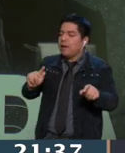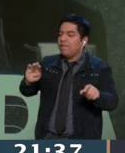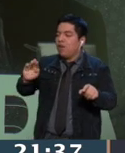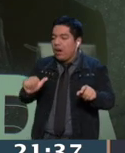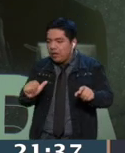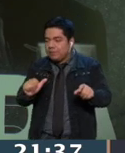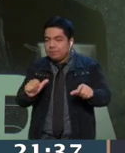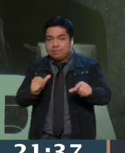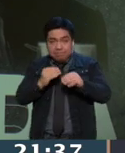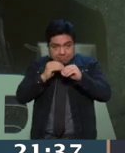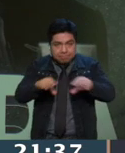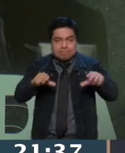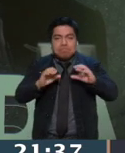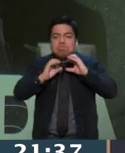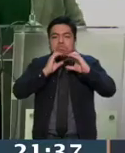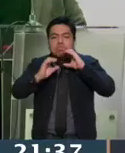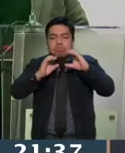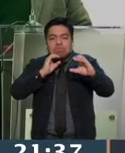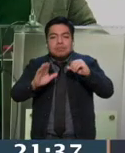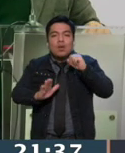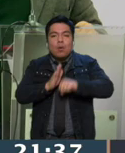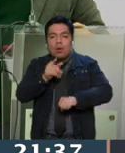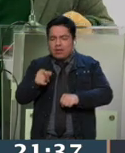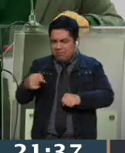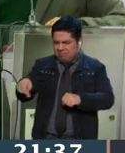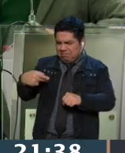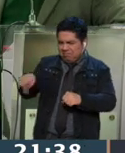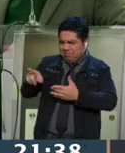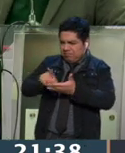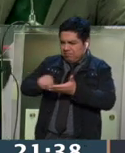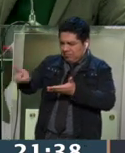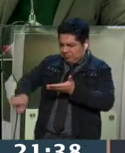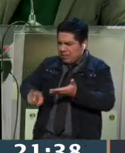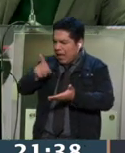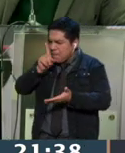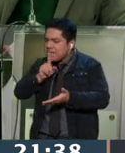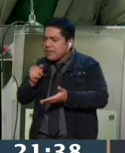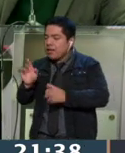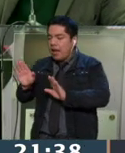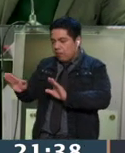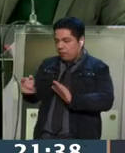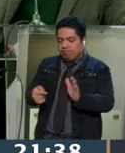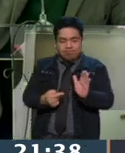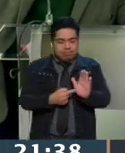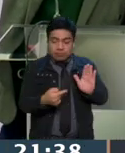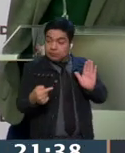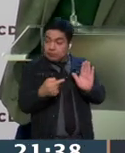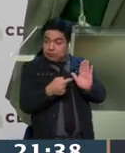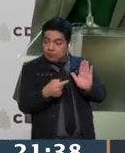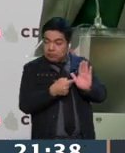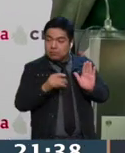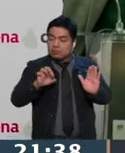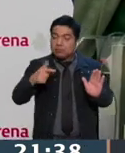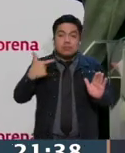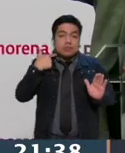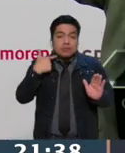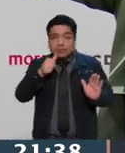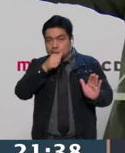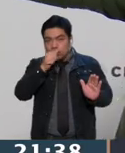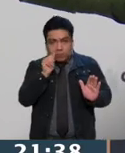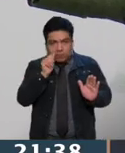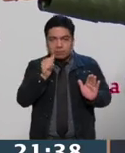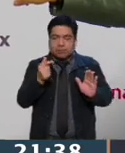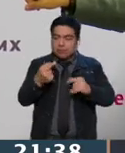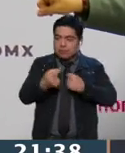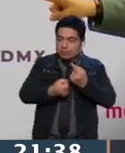de comunicación que tendrá por objetivo desmentir con datos reales la información que el también exalcalde en Benito Juárez